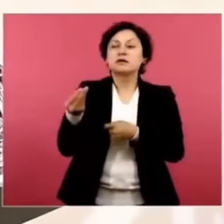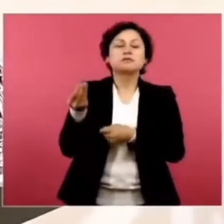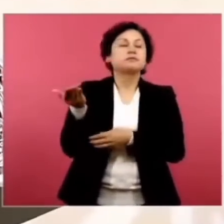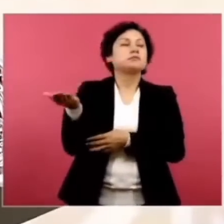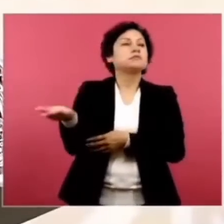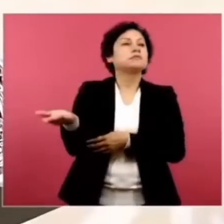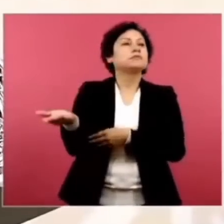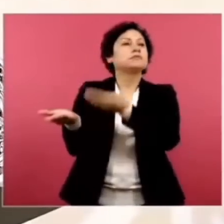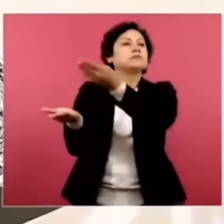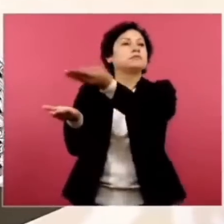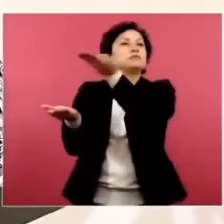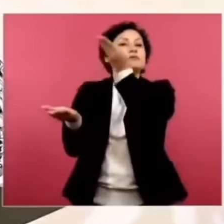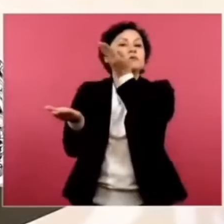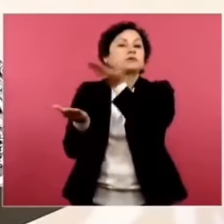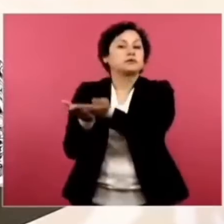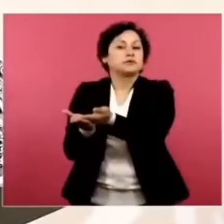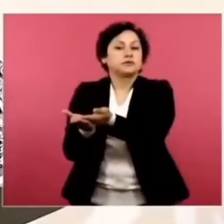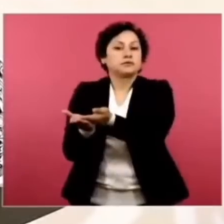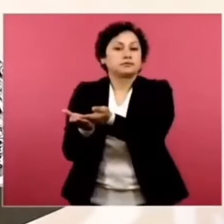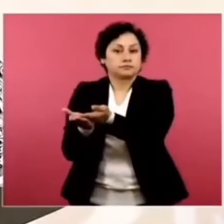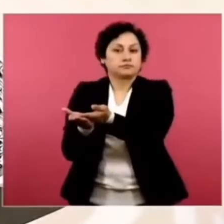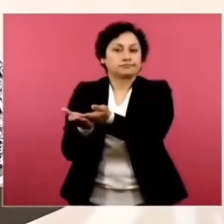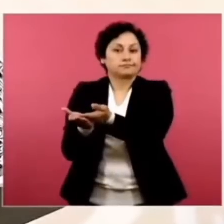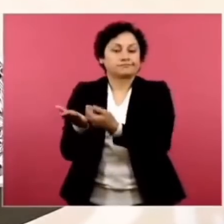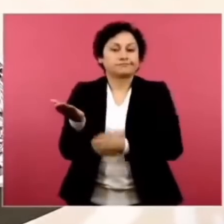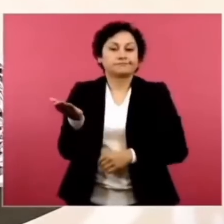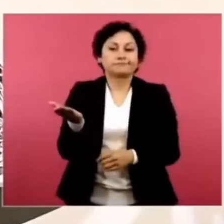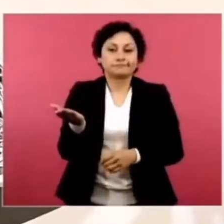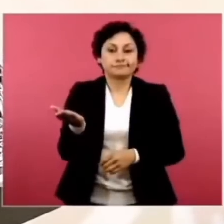Y entonces le ponían el sobre.